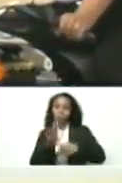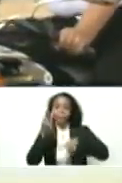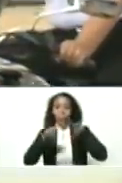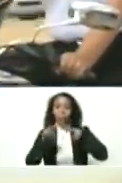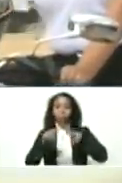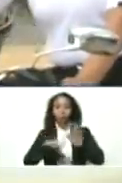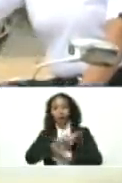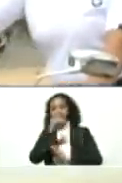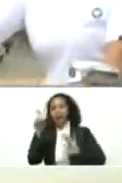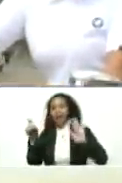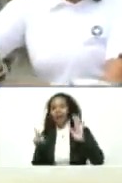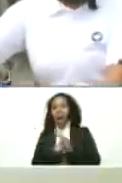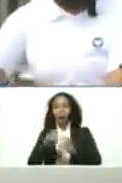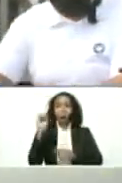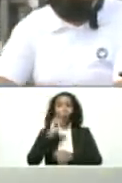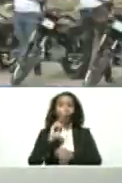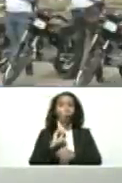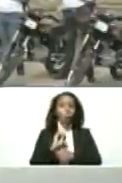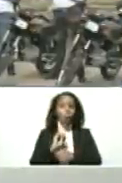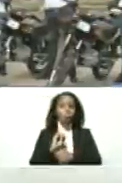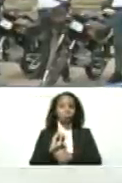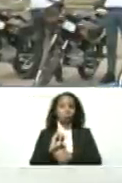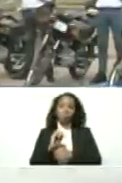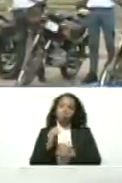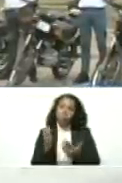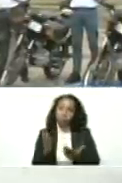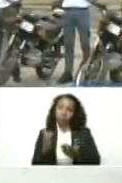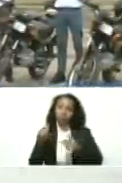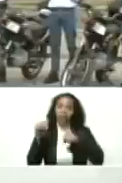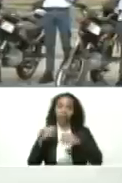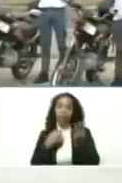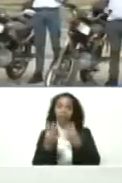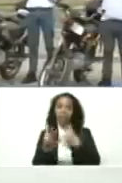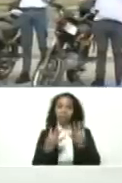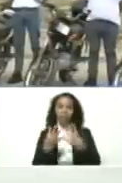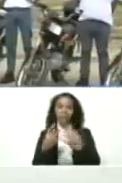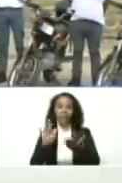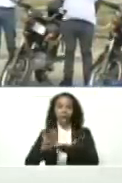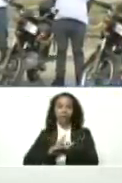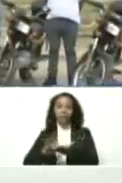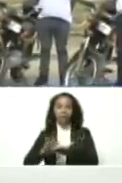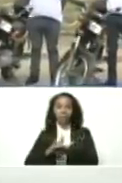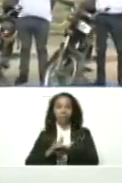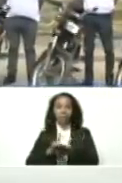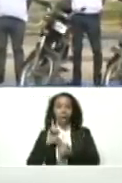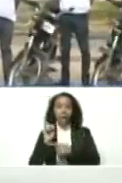general, o ahora a través de estas ferias digitales, a través de esta